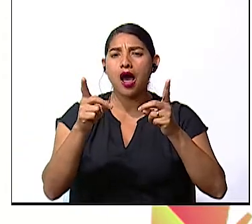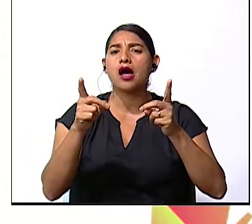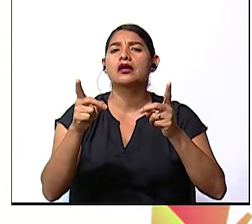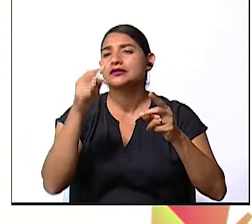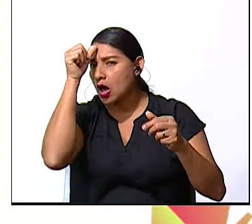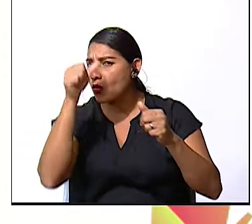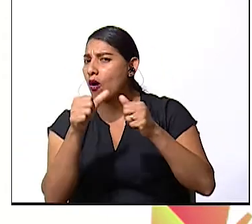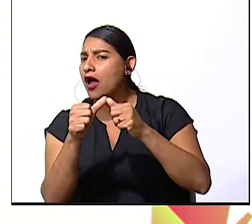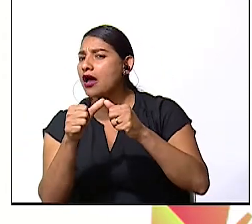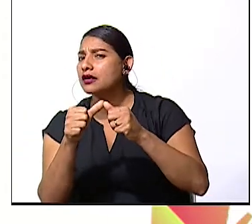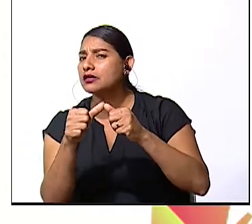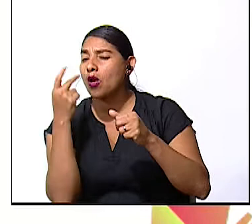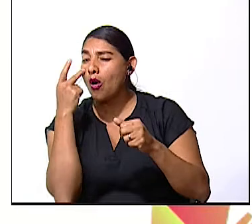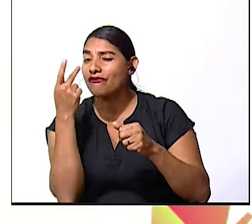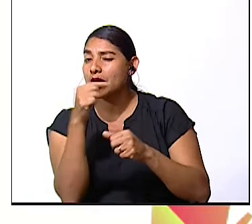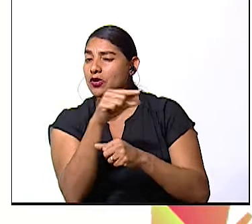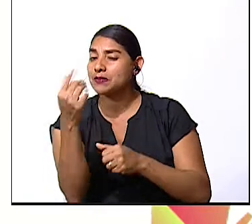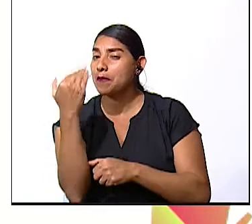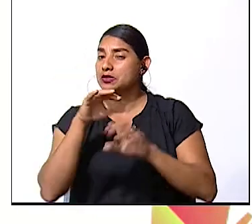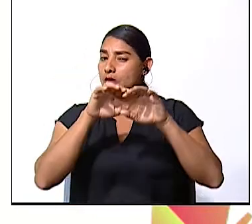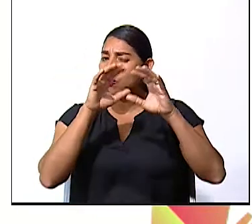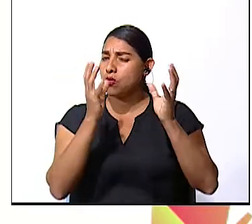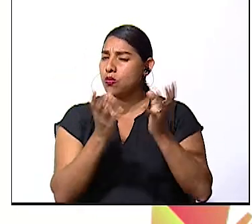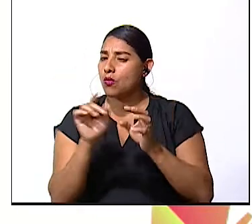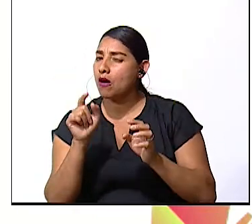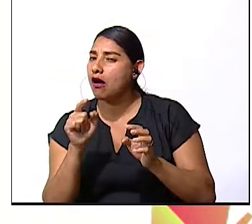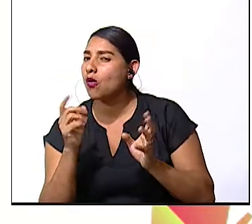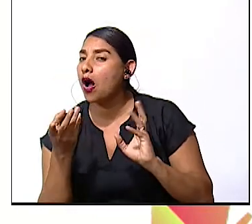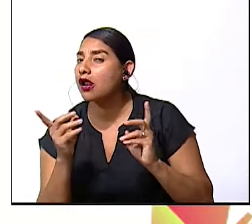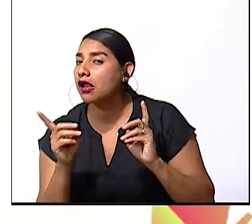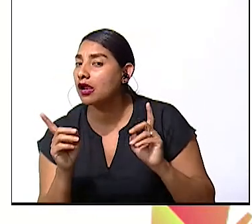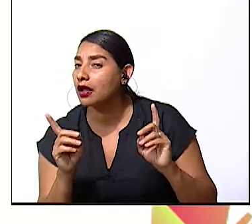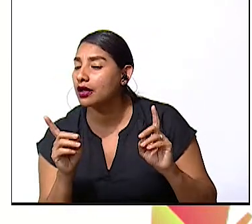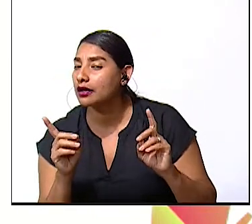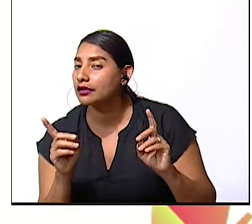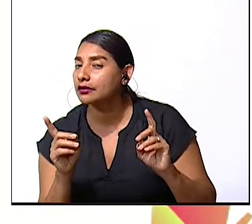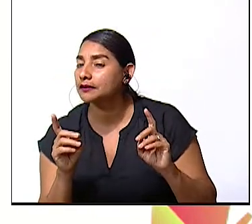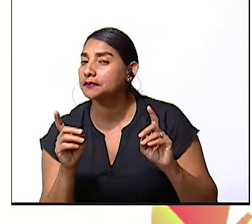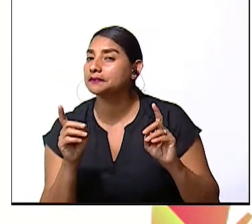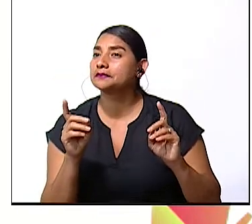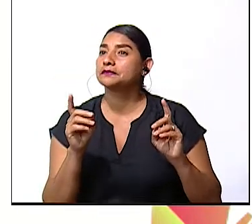¿Cómo se llamaba? Que eso lo vimos la semana pasada.